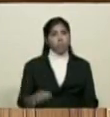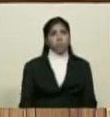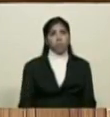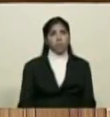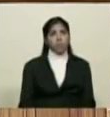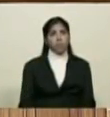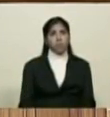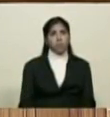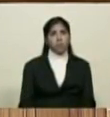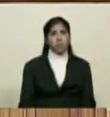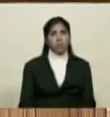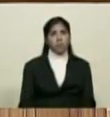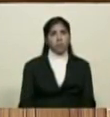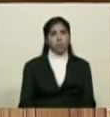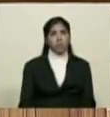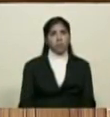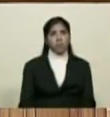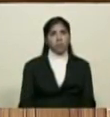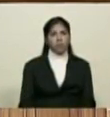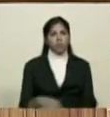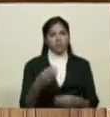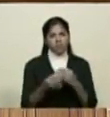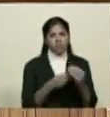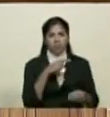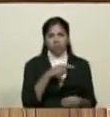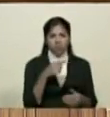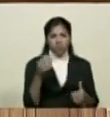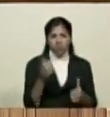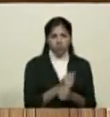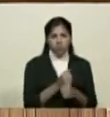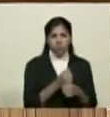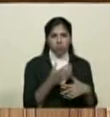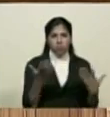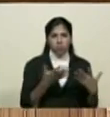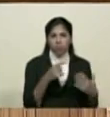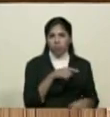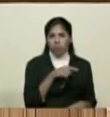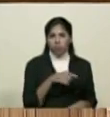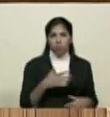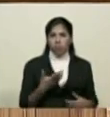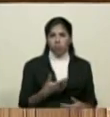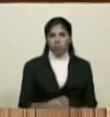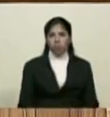Entonces, ¿qué se puede decir allí? ¿Qué hubo allí? ¿Qué se presume pudo haber habido allí?